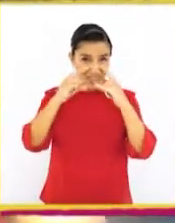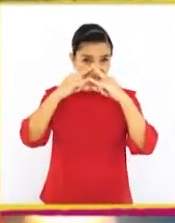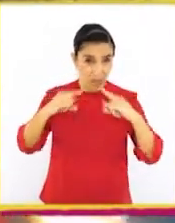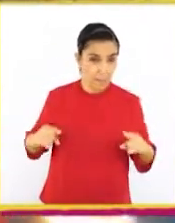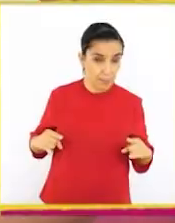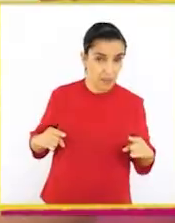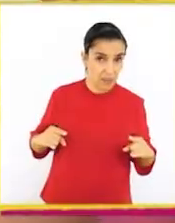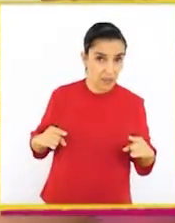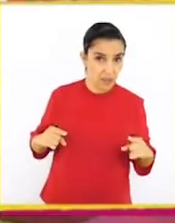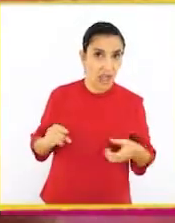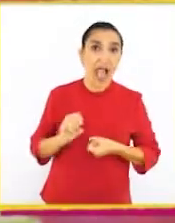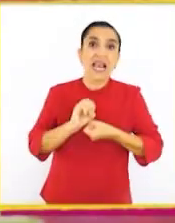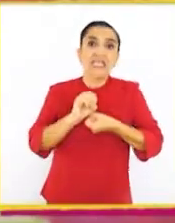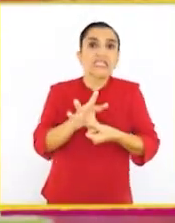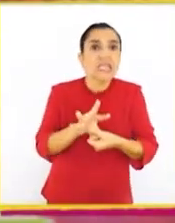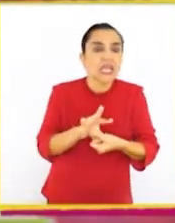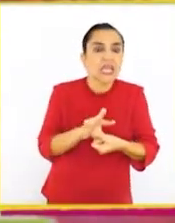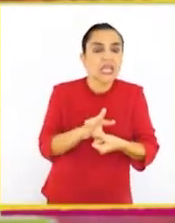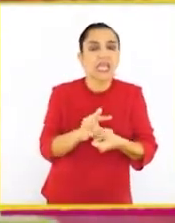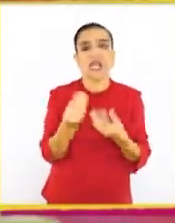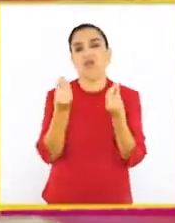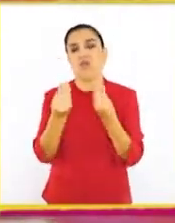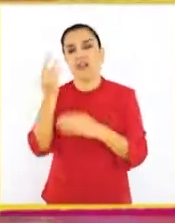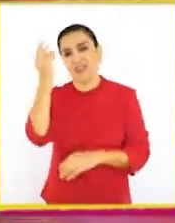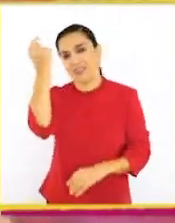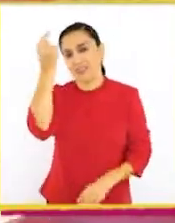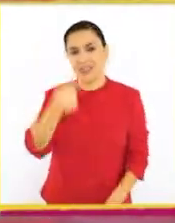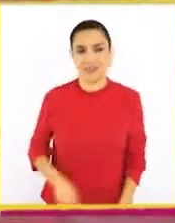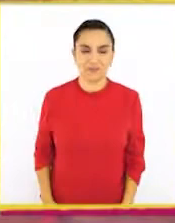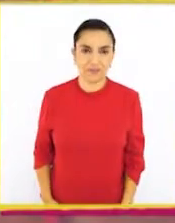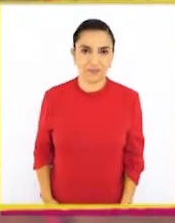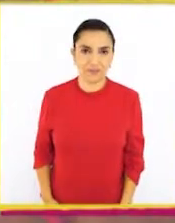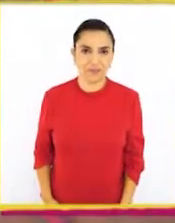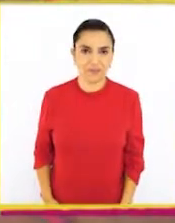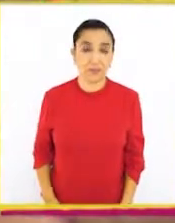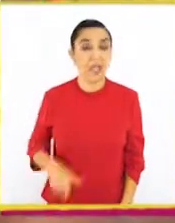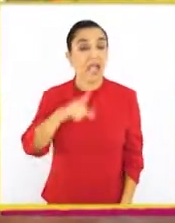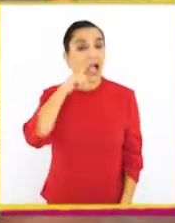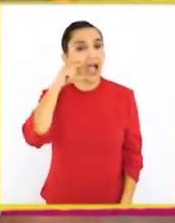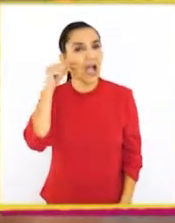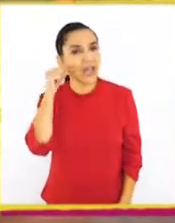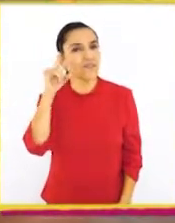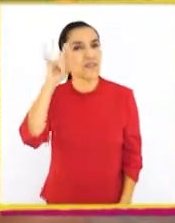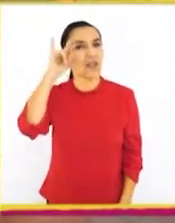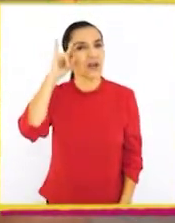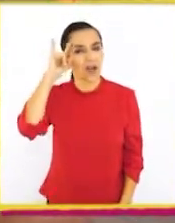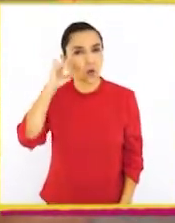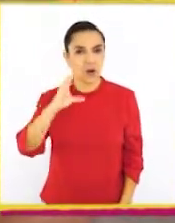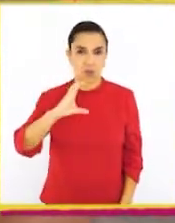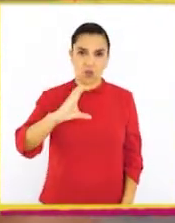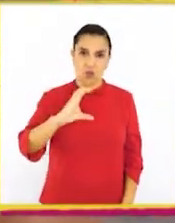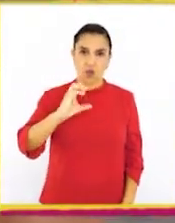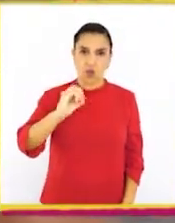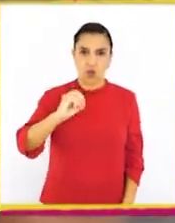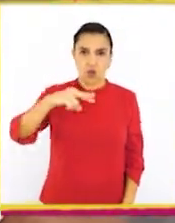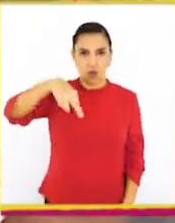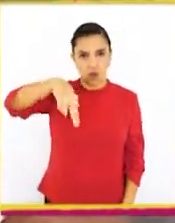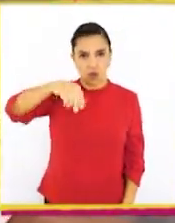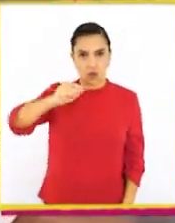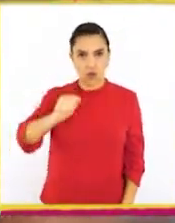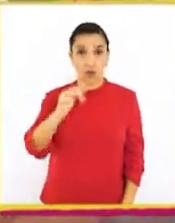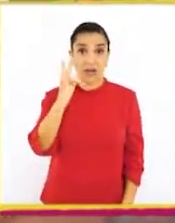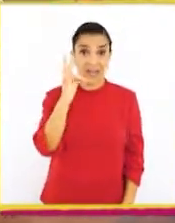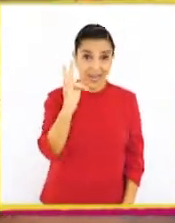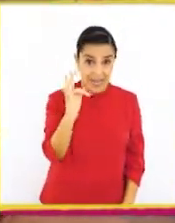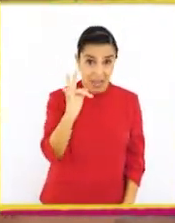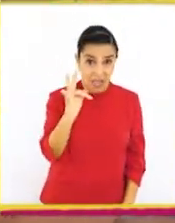camping? ¡Las linternas! ¡Buena idea! Aref, te recuerdo que la Corporación Nacional